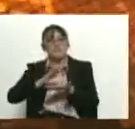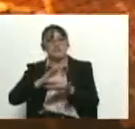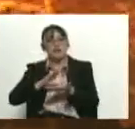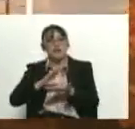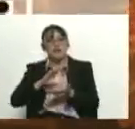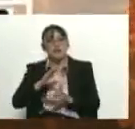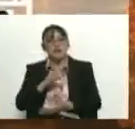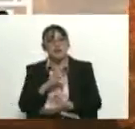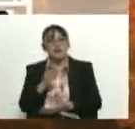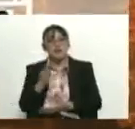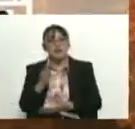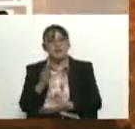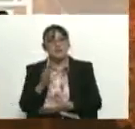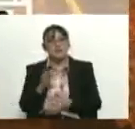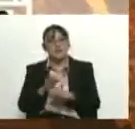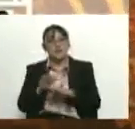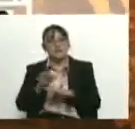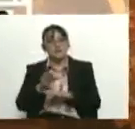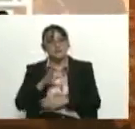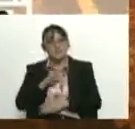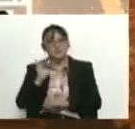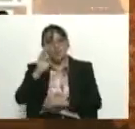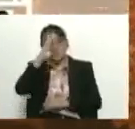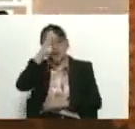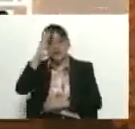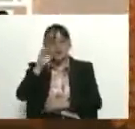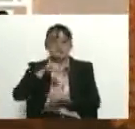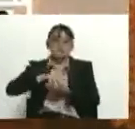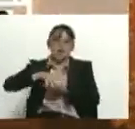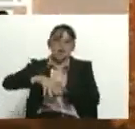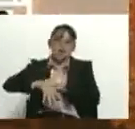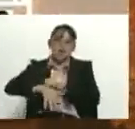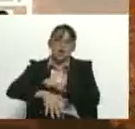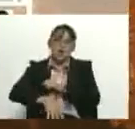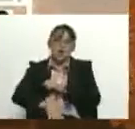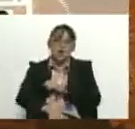municipio sucre se desbordó